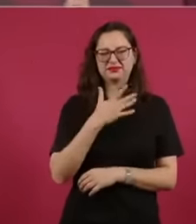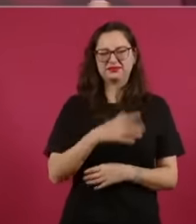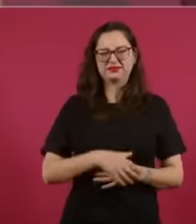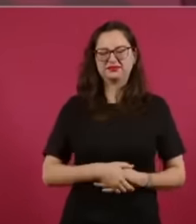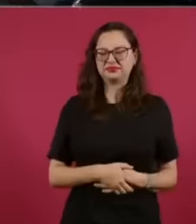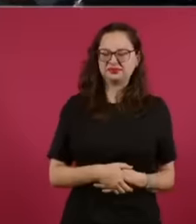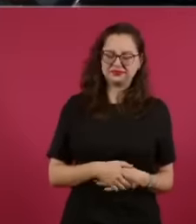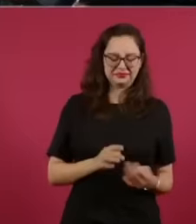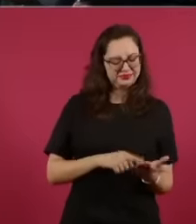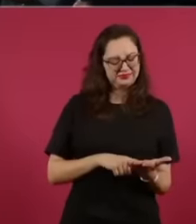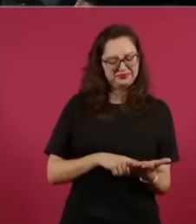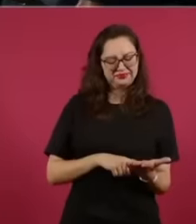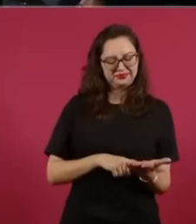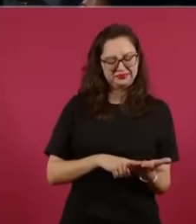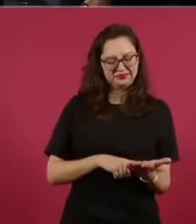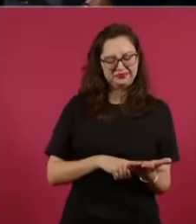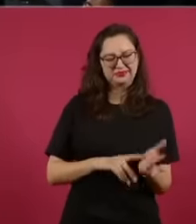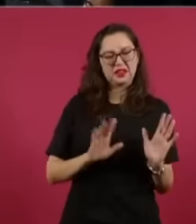gente